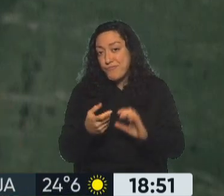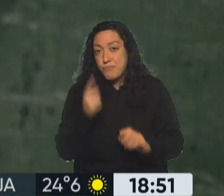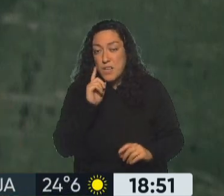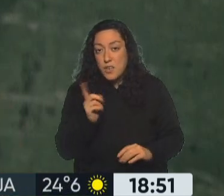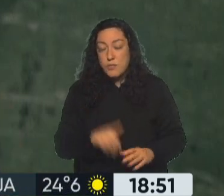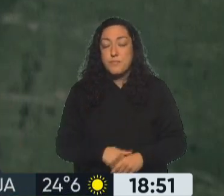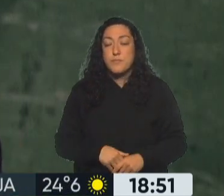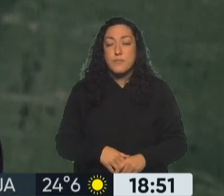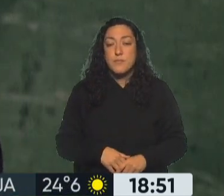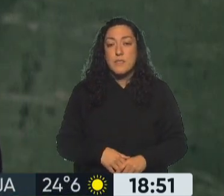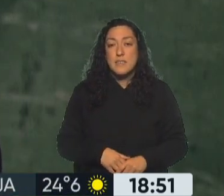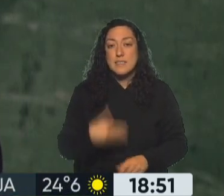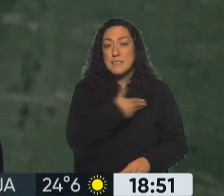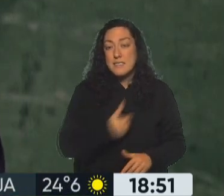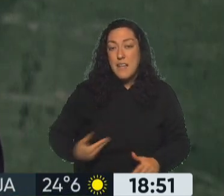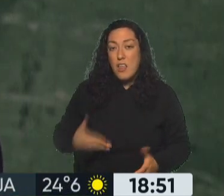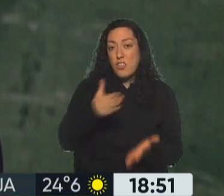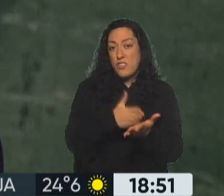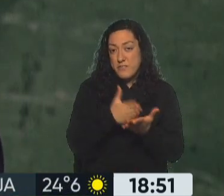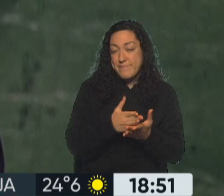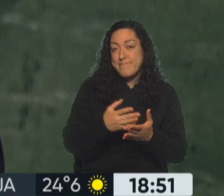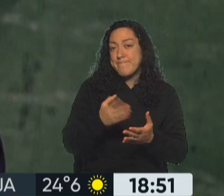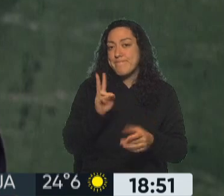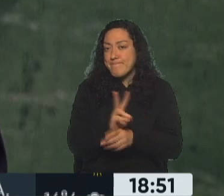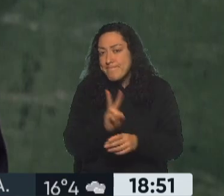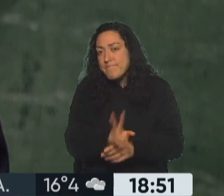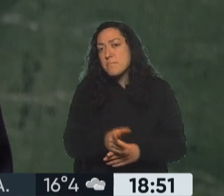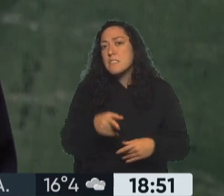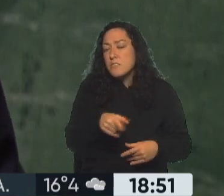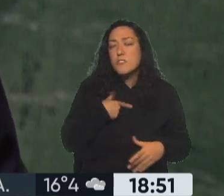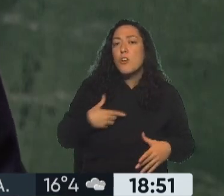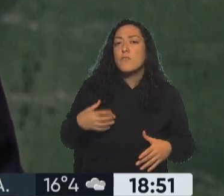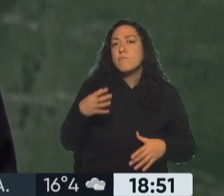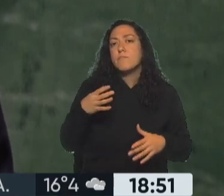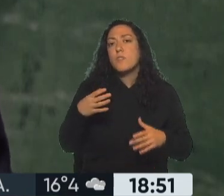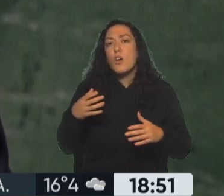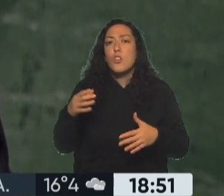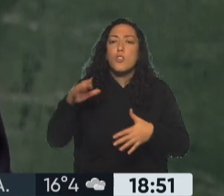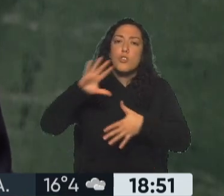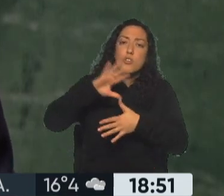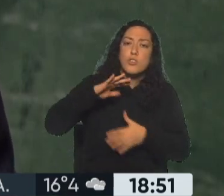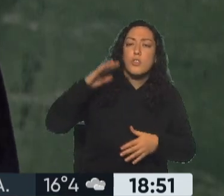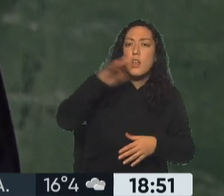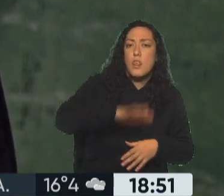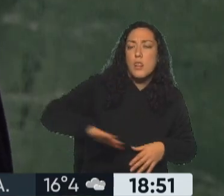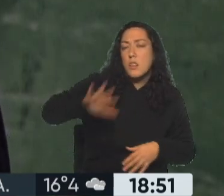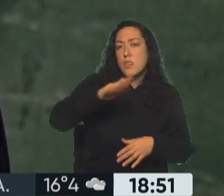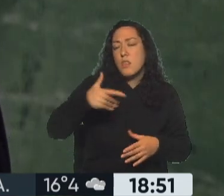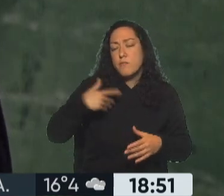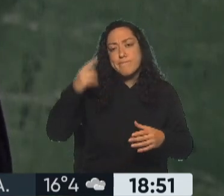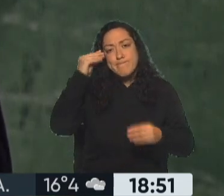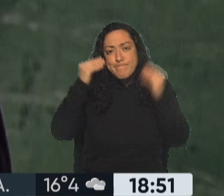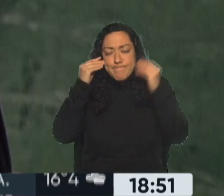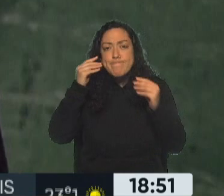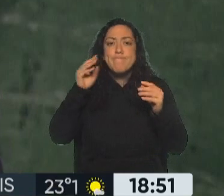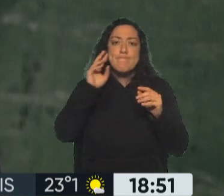Preservar el Estado de Derecho es una mirada compartida en todo nuestro continente. Por eso vemos con